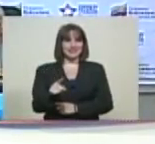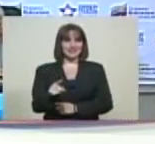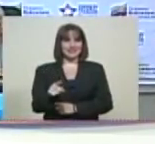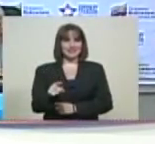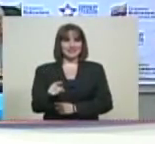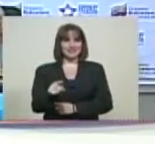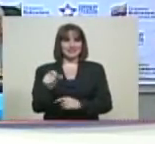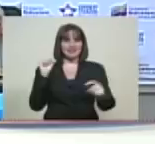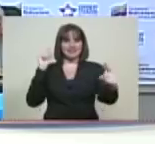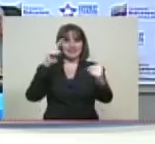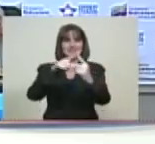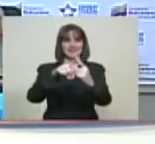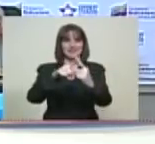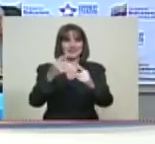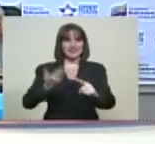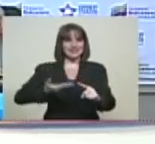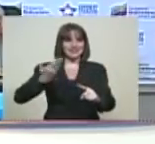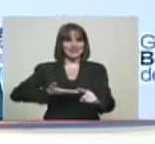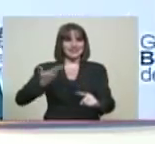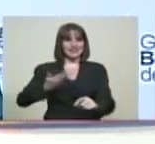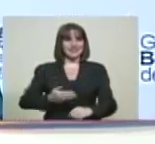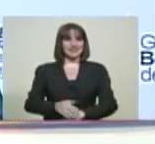un desafío gigantesco